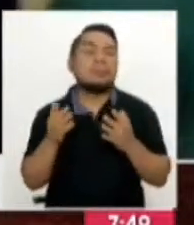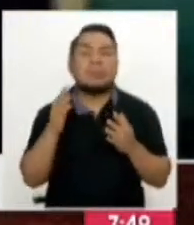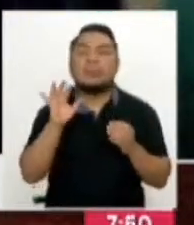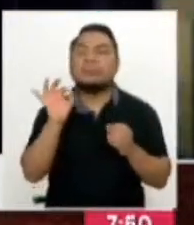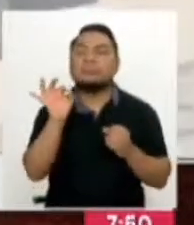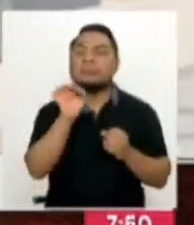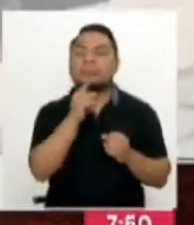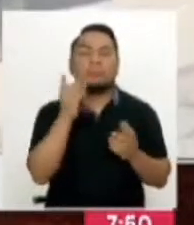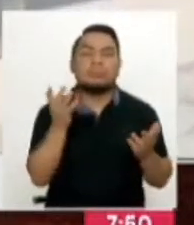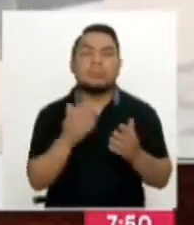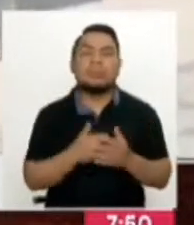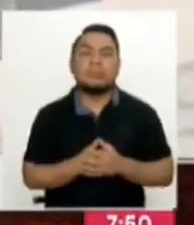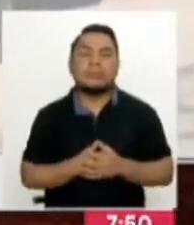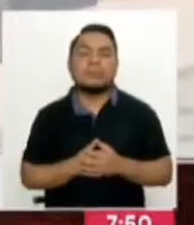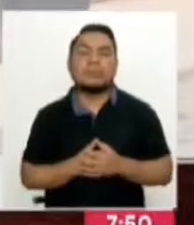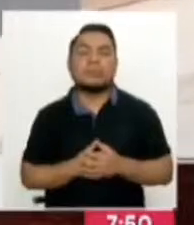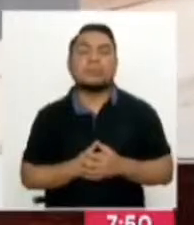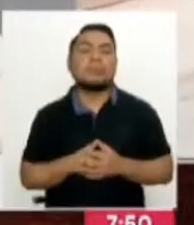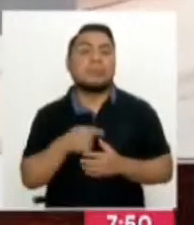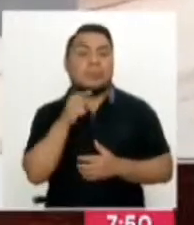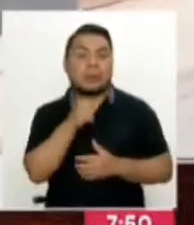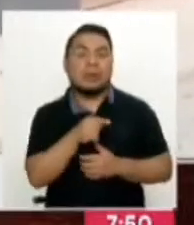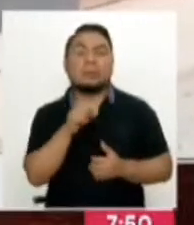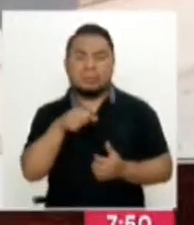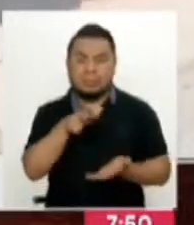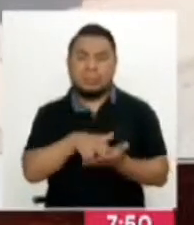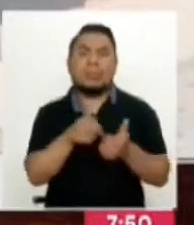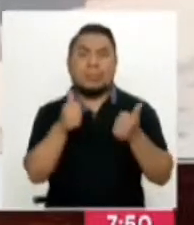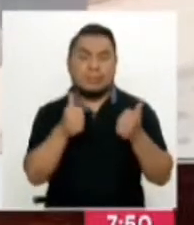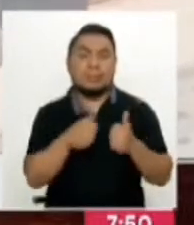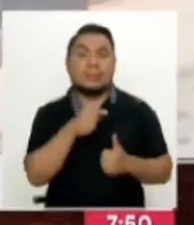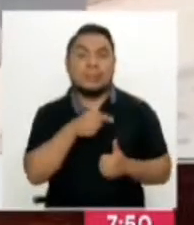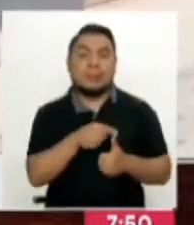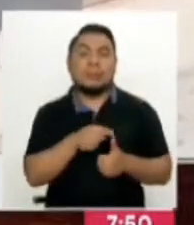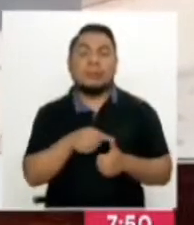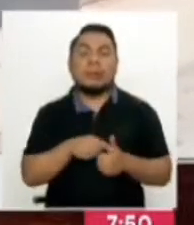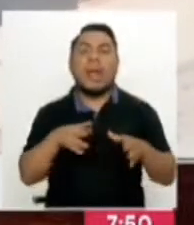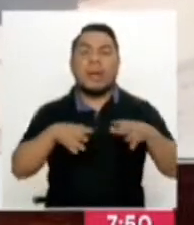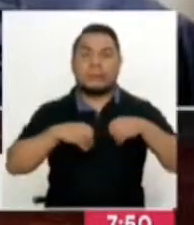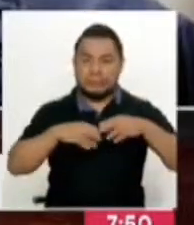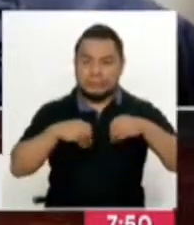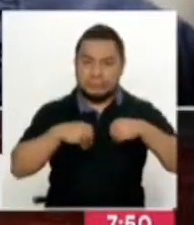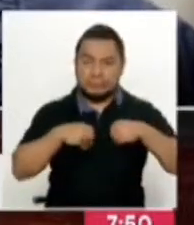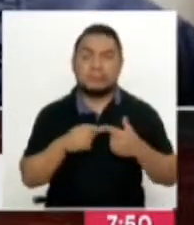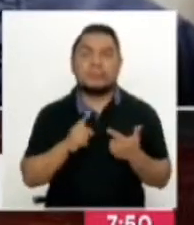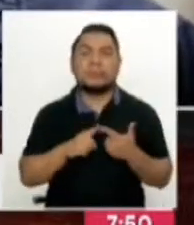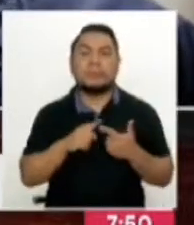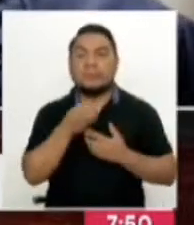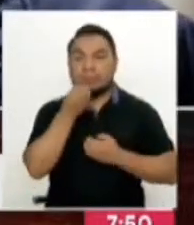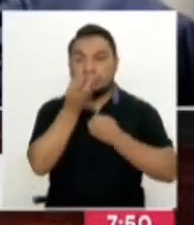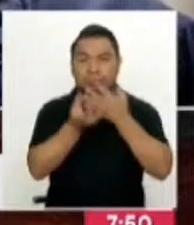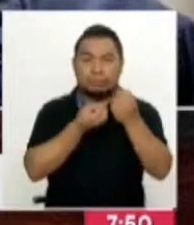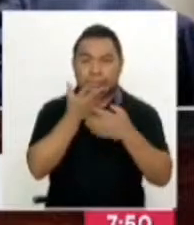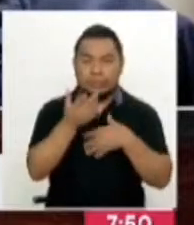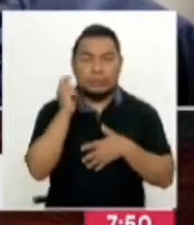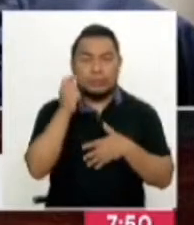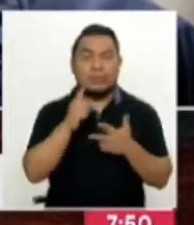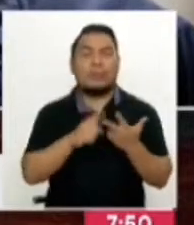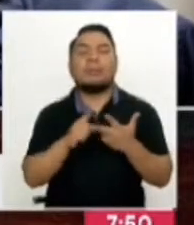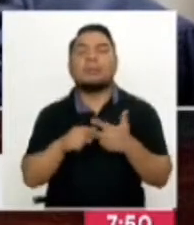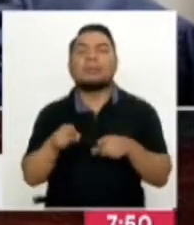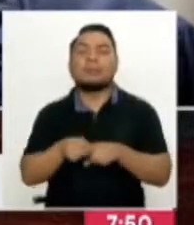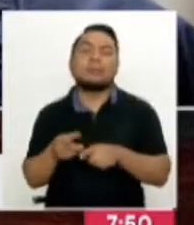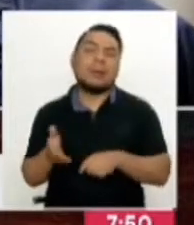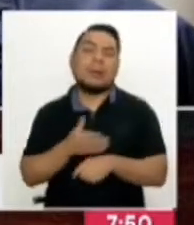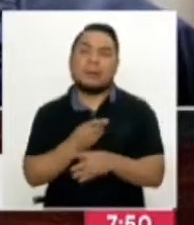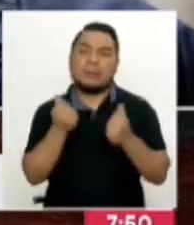respecto? No son válidas tanto la confesión sincera, terminación anticipada, como la colaboración